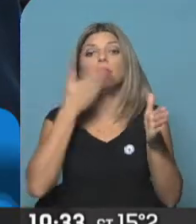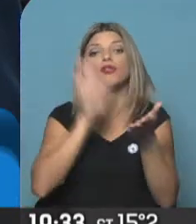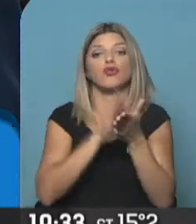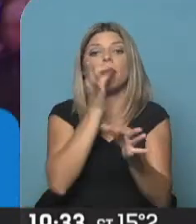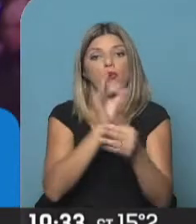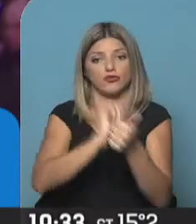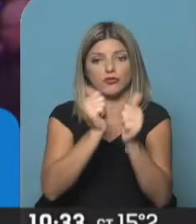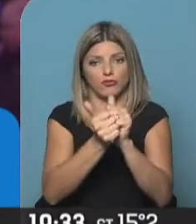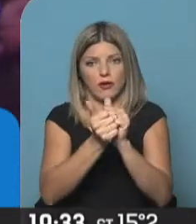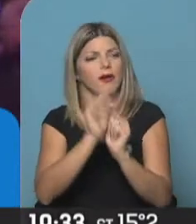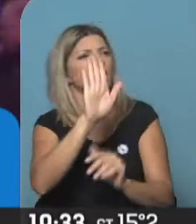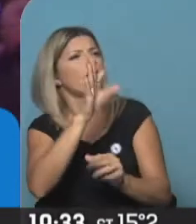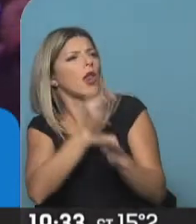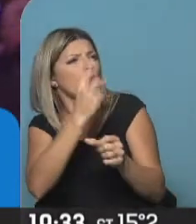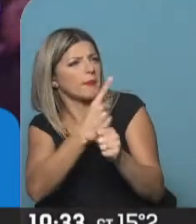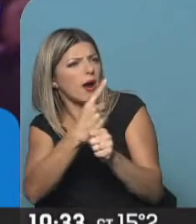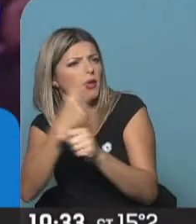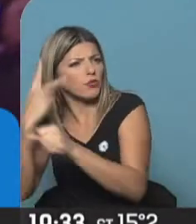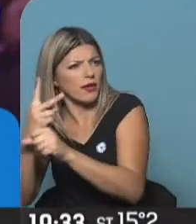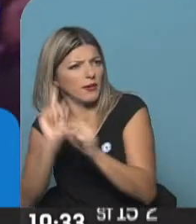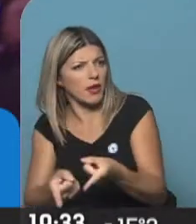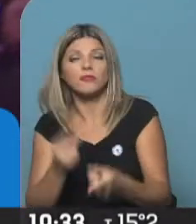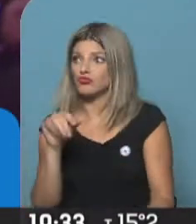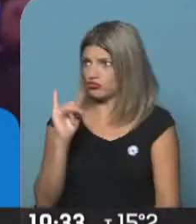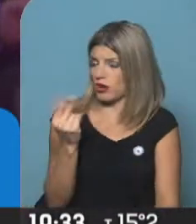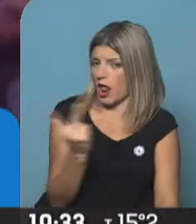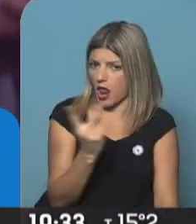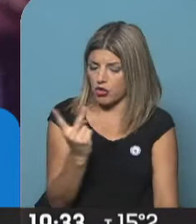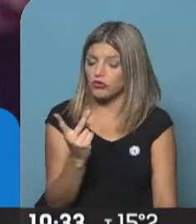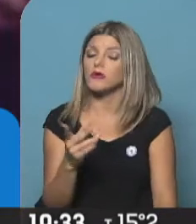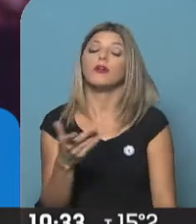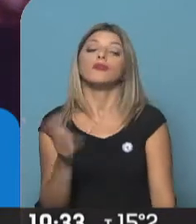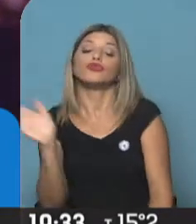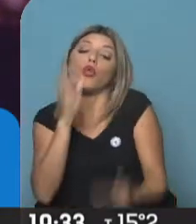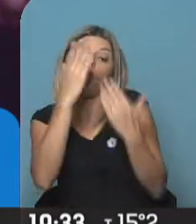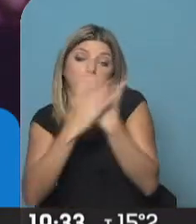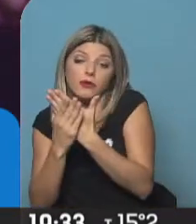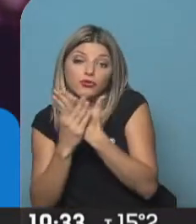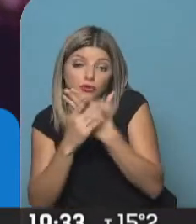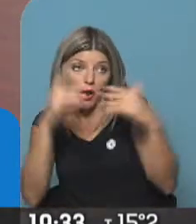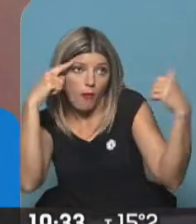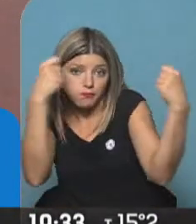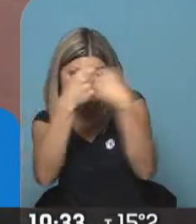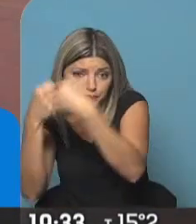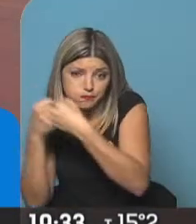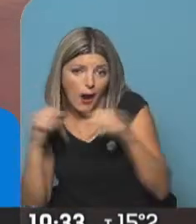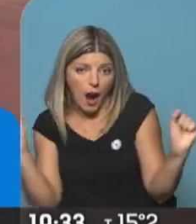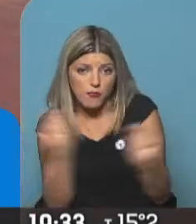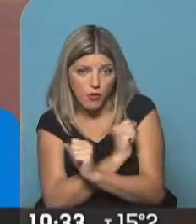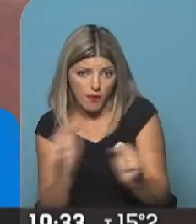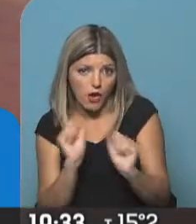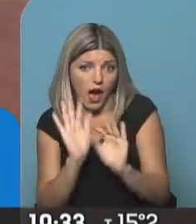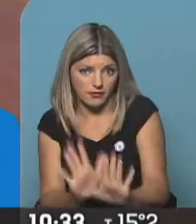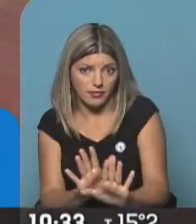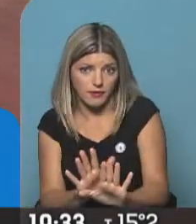y ha habido absoluto consenso de los de los ministros así que hemos podido aprobar esa resolución fue fue realmente muy importante